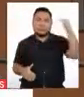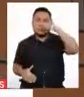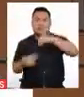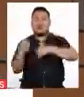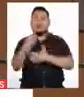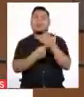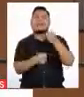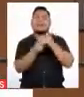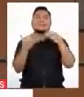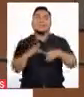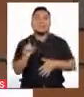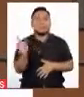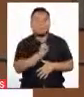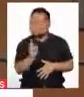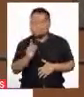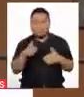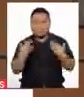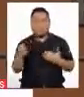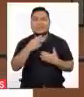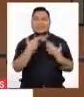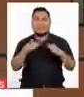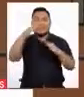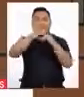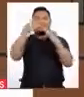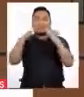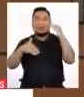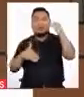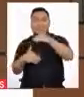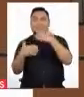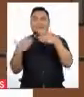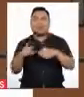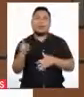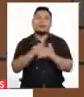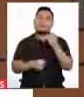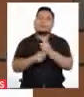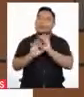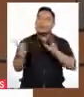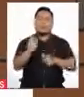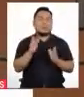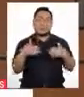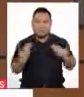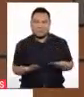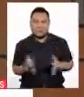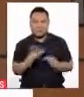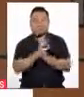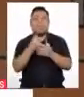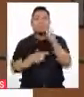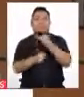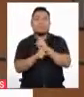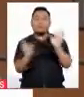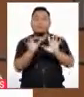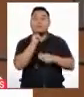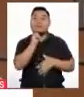confiar. No nos vamos a confiar nosotros como gobiernos, como instituciones, como autoridades. Y tampoco la población. Nadie puede confiar.